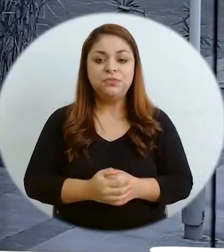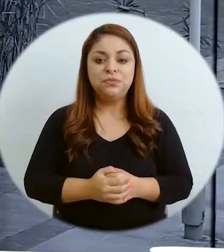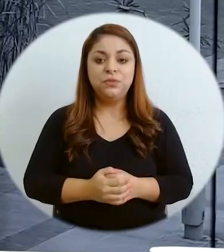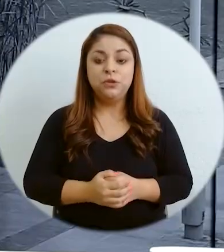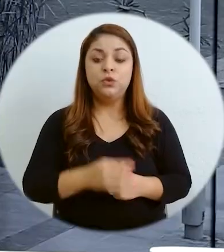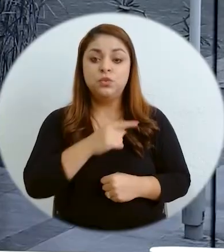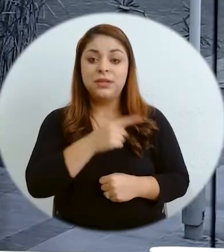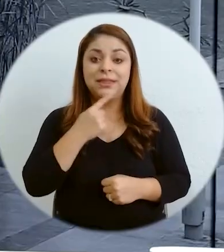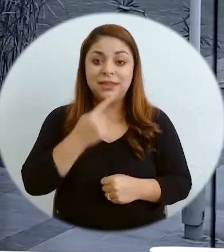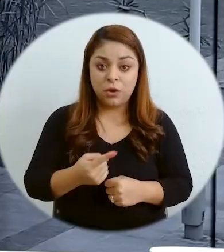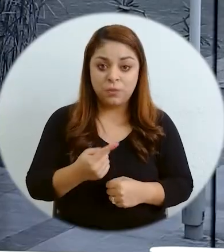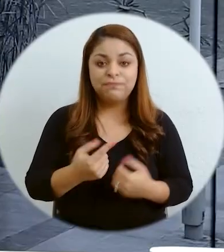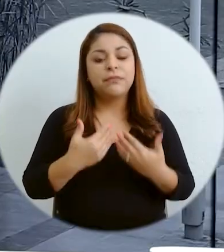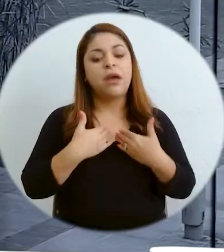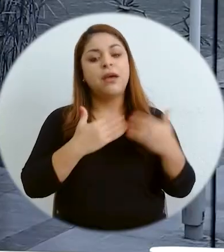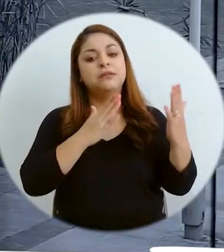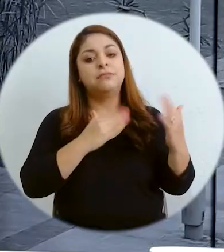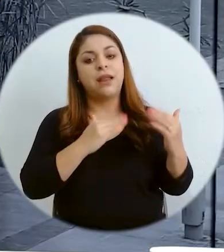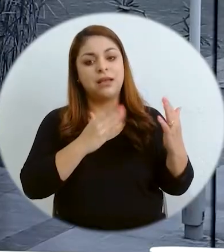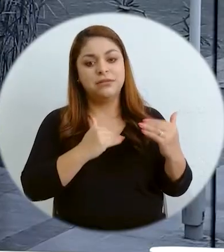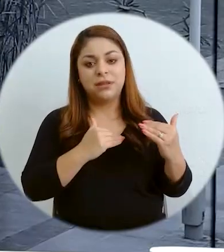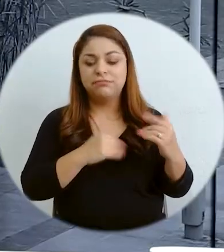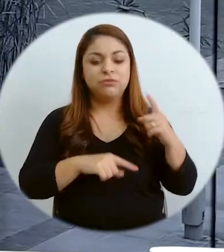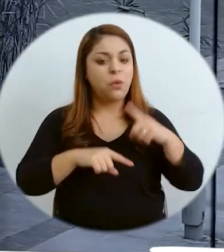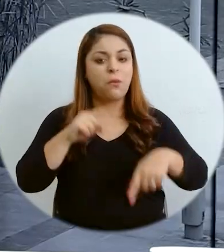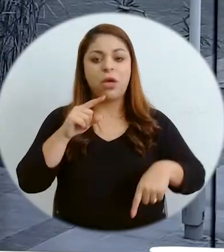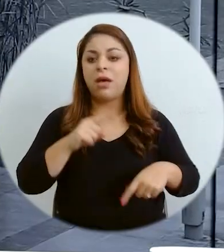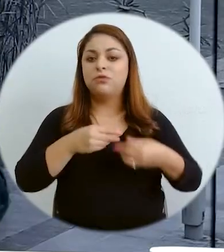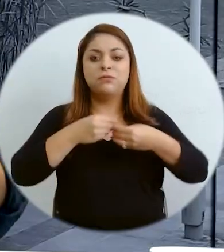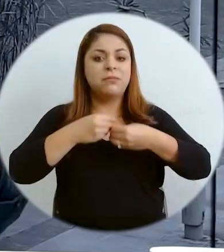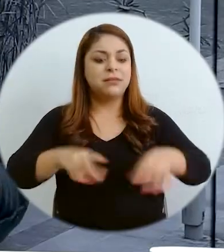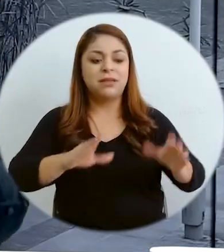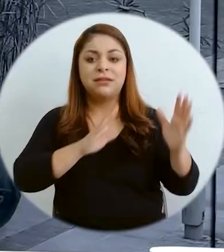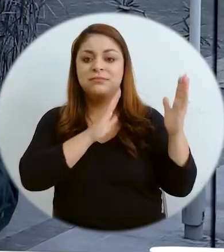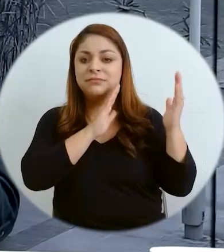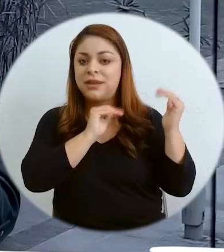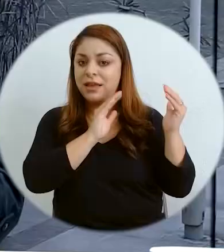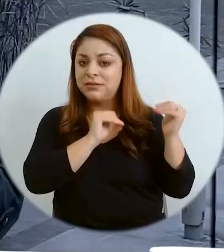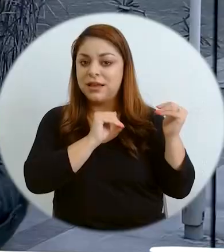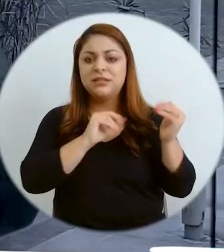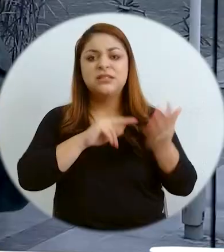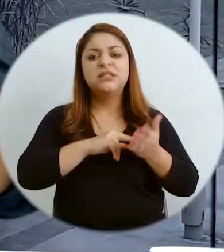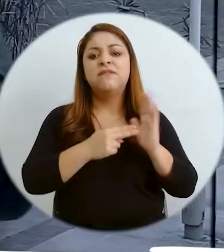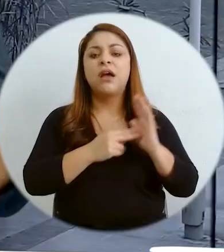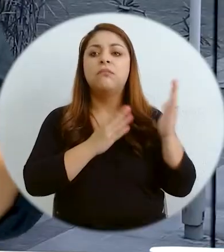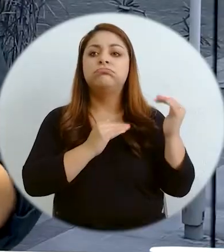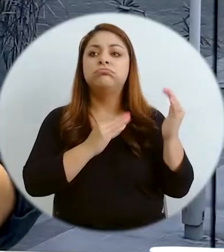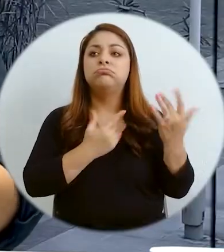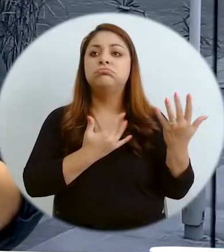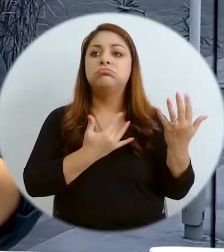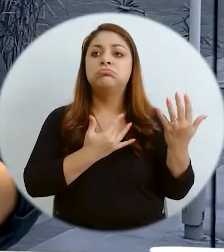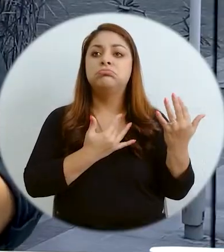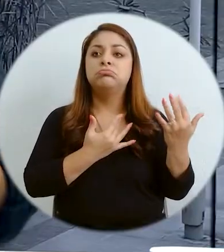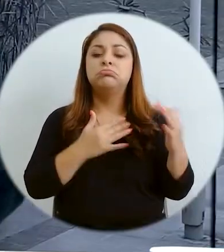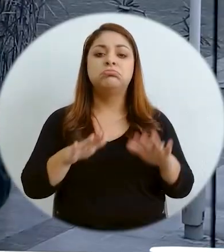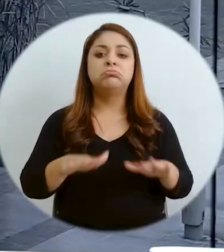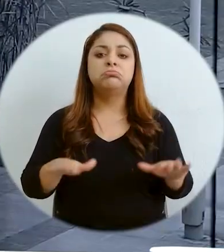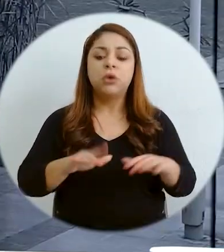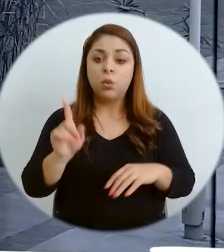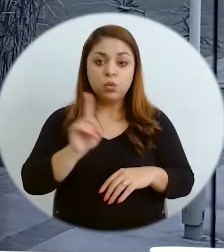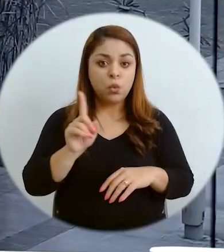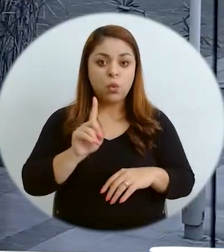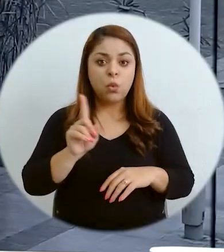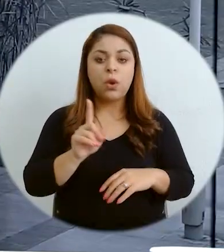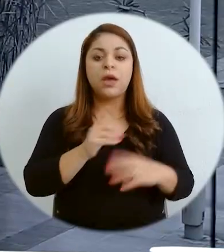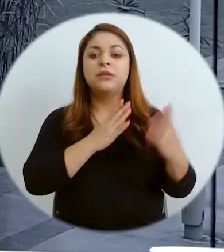usted mencionaba, hay esperanza y no podemos perder esa esperanza, y la esperanza no se refiere a que pasiva, a que yo me espero cuando algo pase, sino tiene